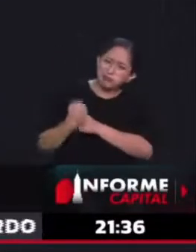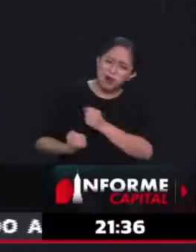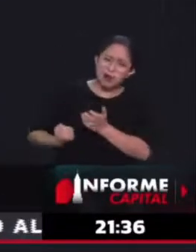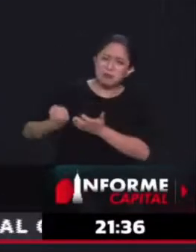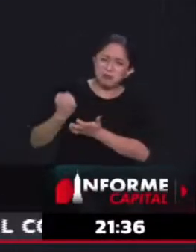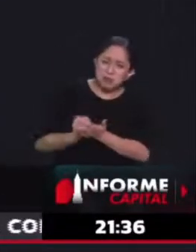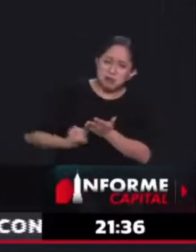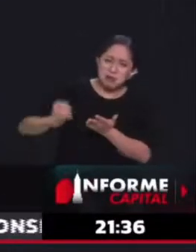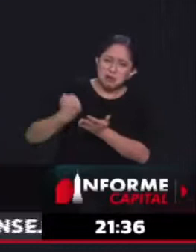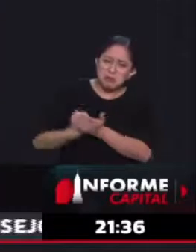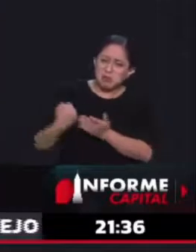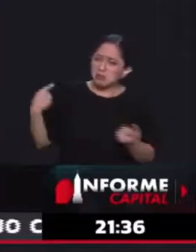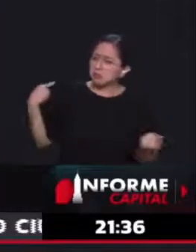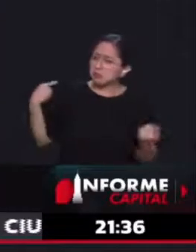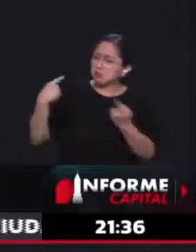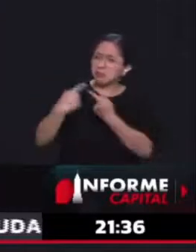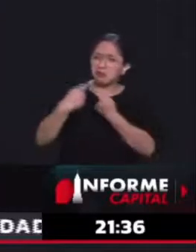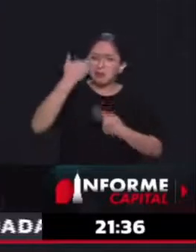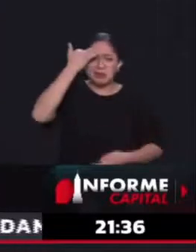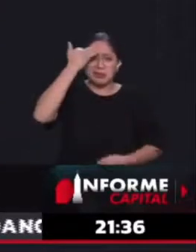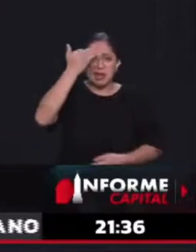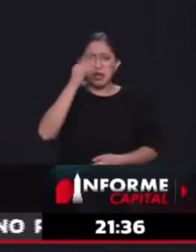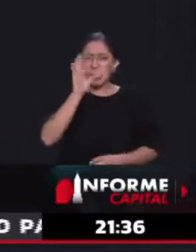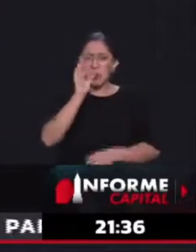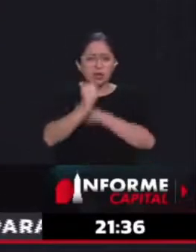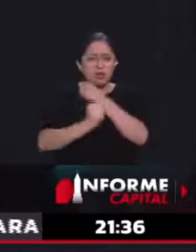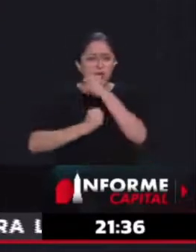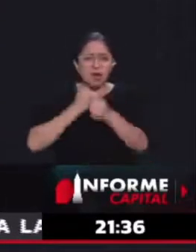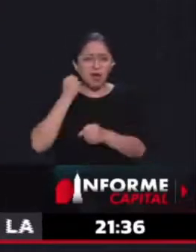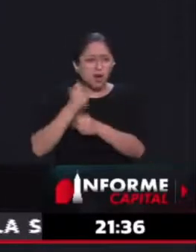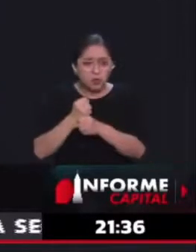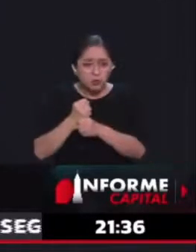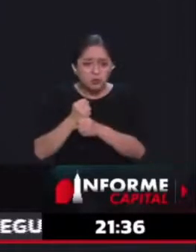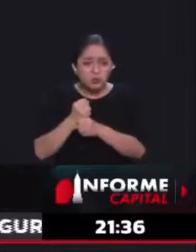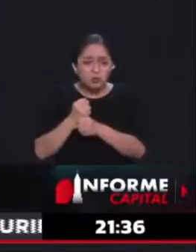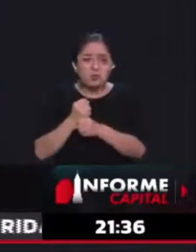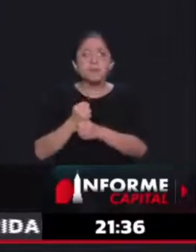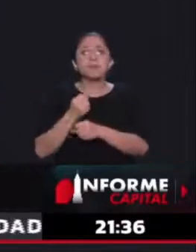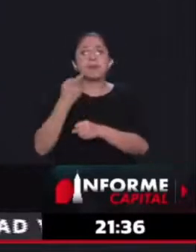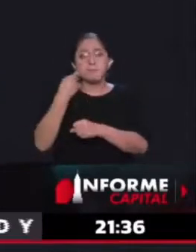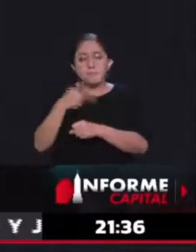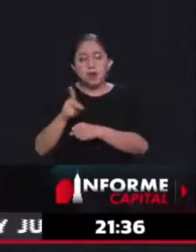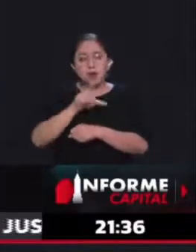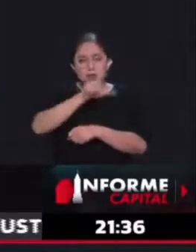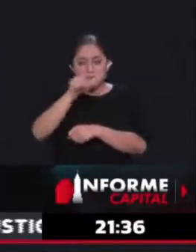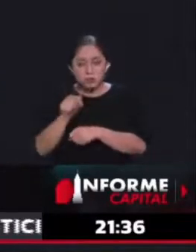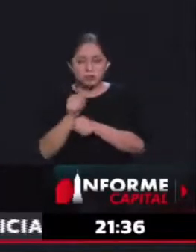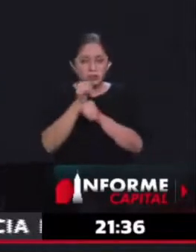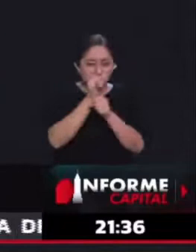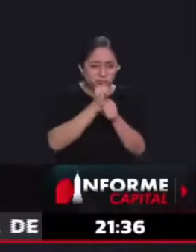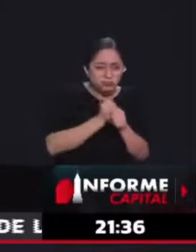prácticamente más de 40 años. Y creo que, pues si bien se ha ido avanzando